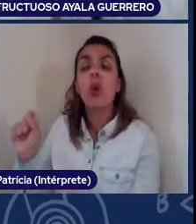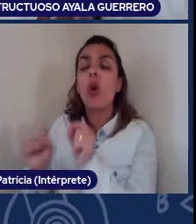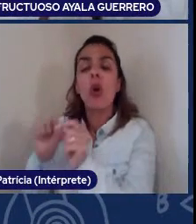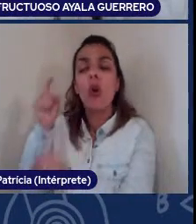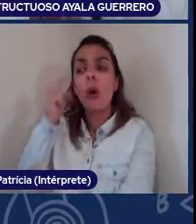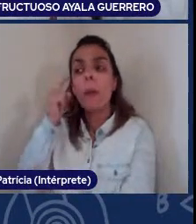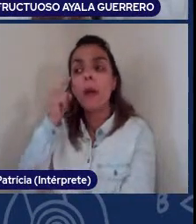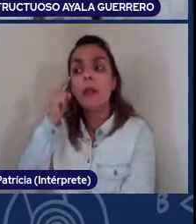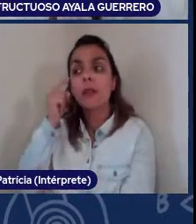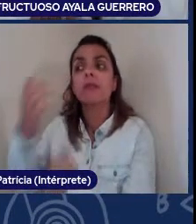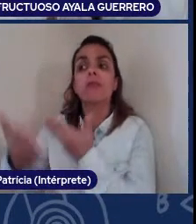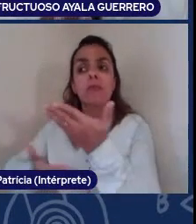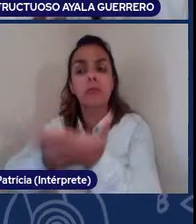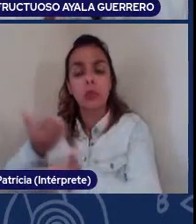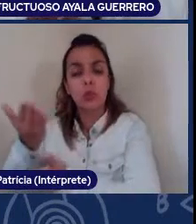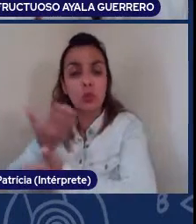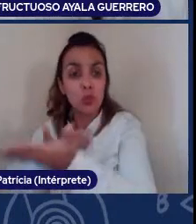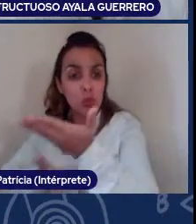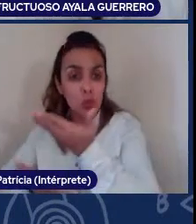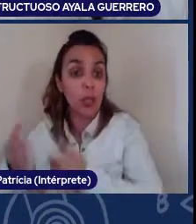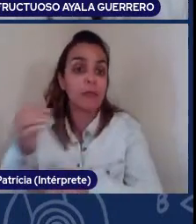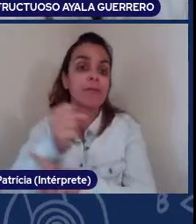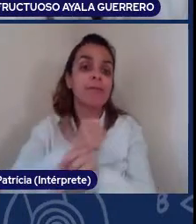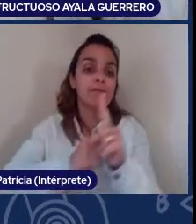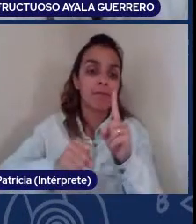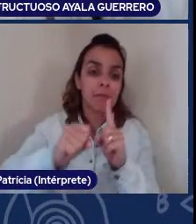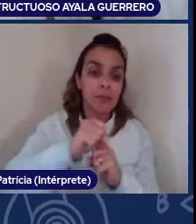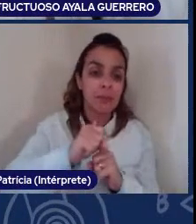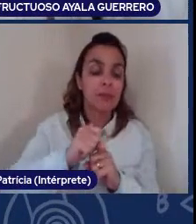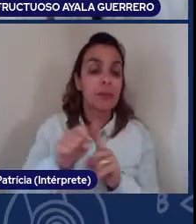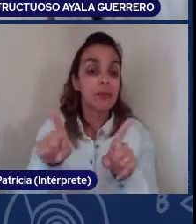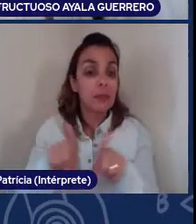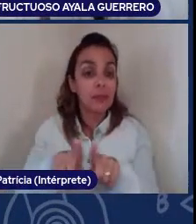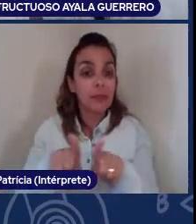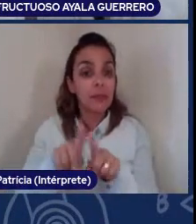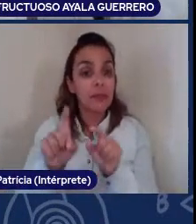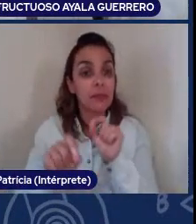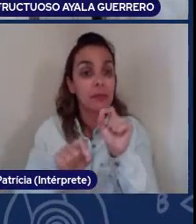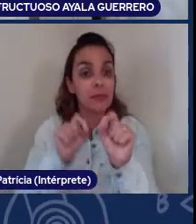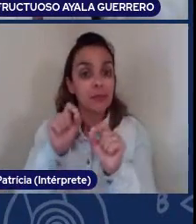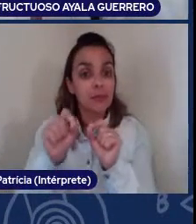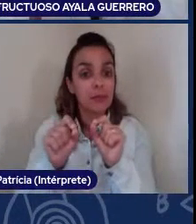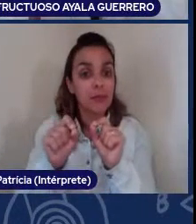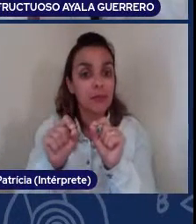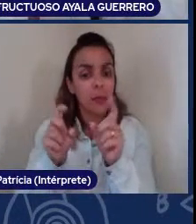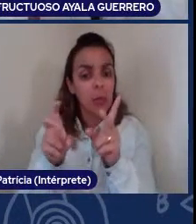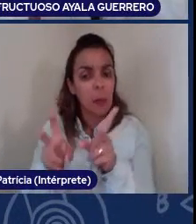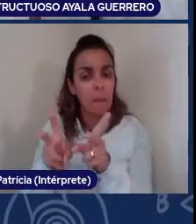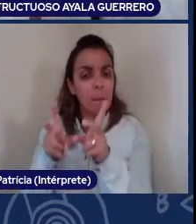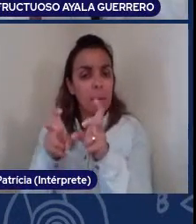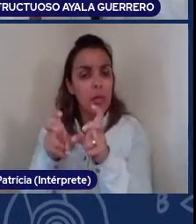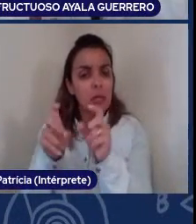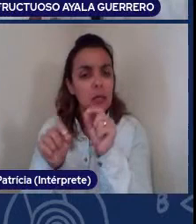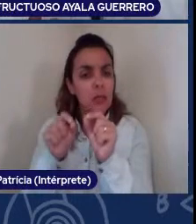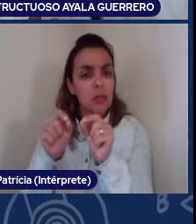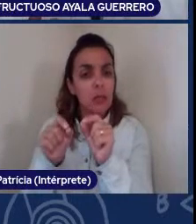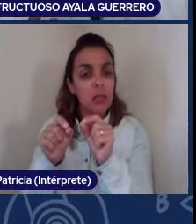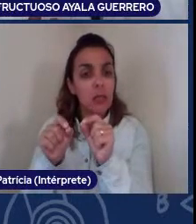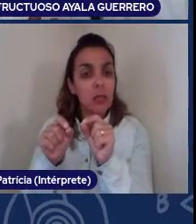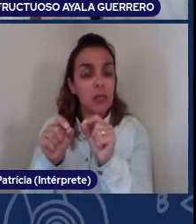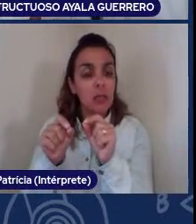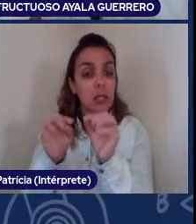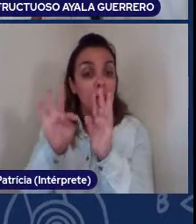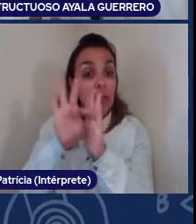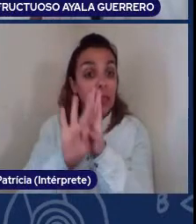la interacción de tipo social, para analizar lo que se llama la teoría de la